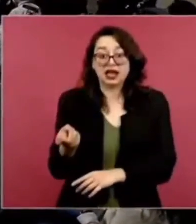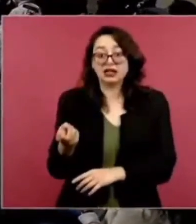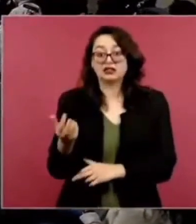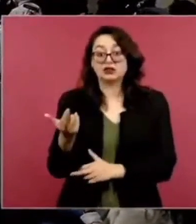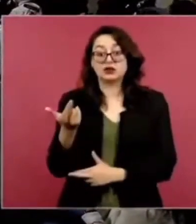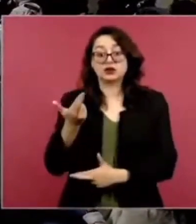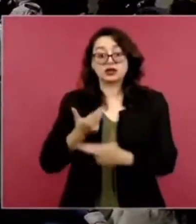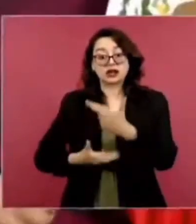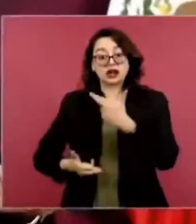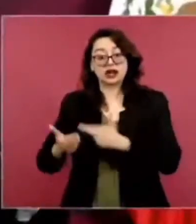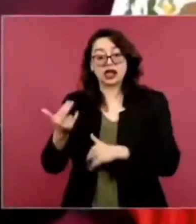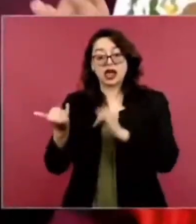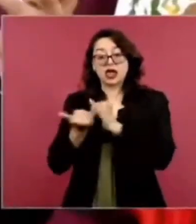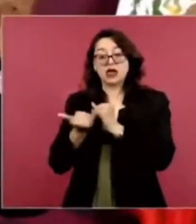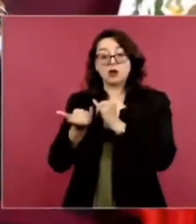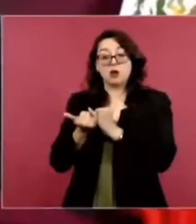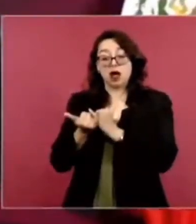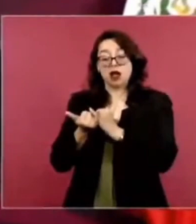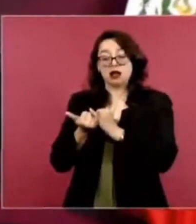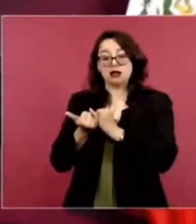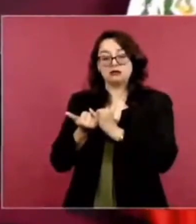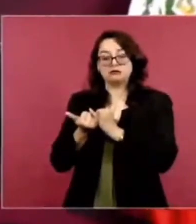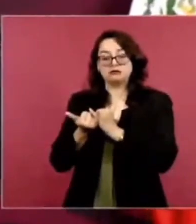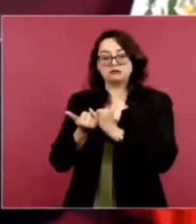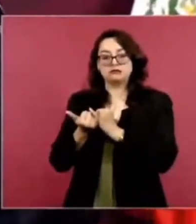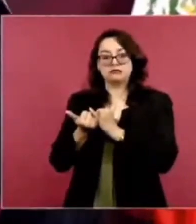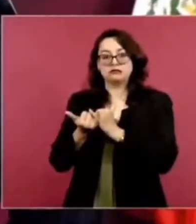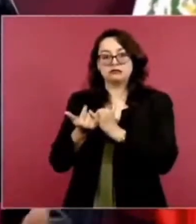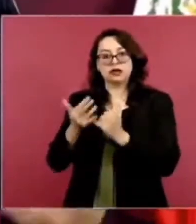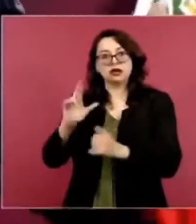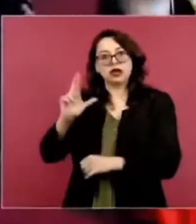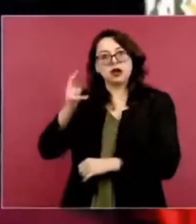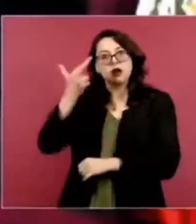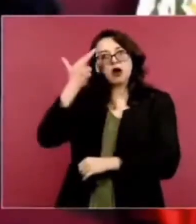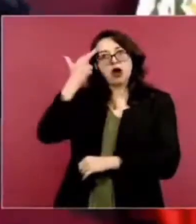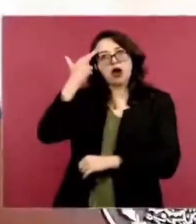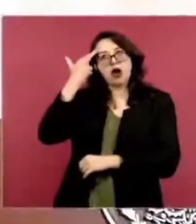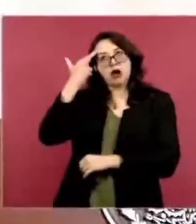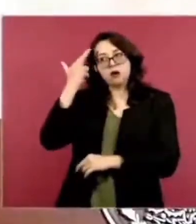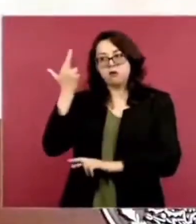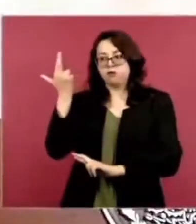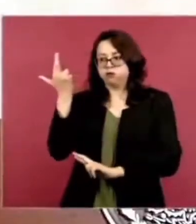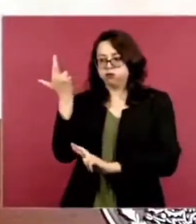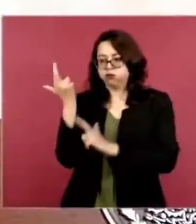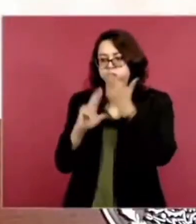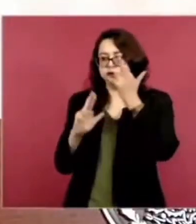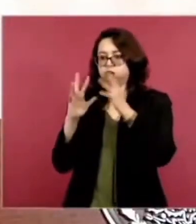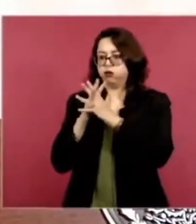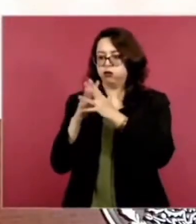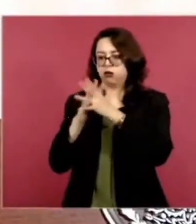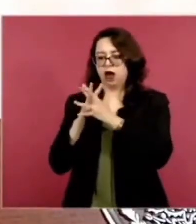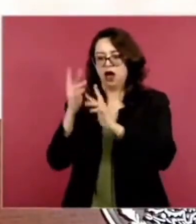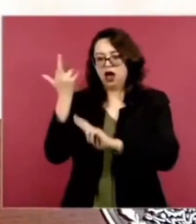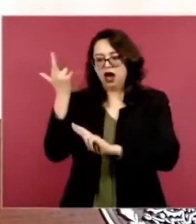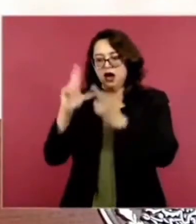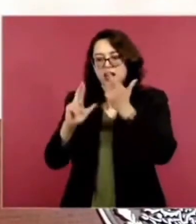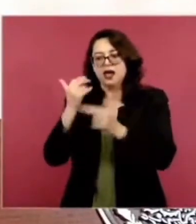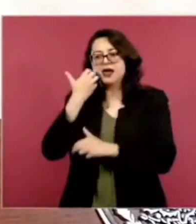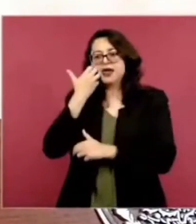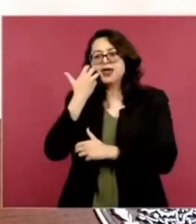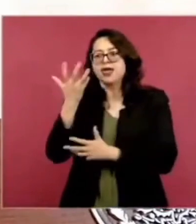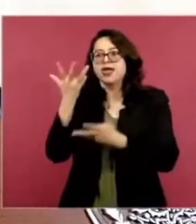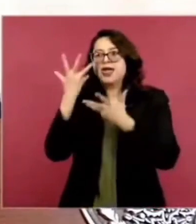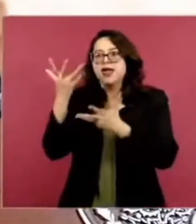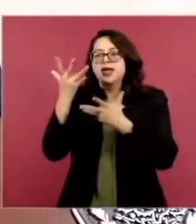los ideales de la Revolución Mexicana. ¿Por qué hablo de la Revolución Mexicana? Porque es la